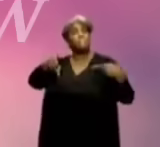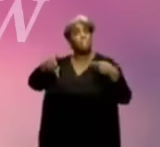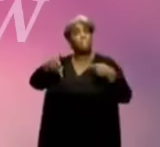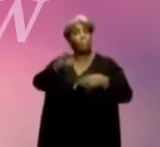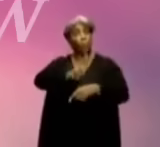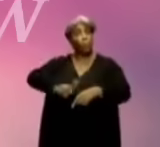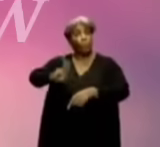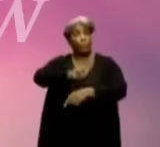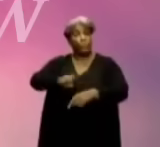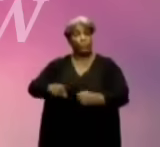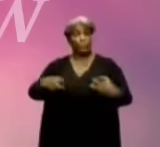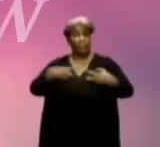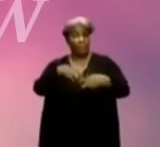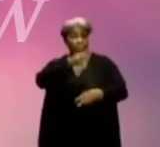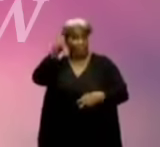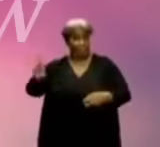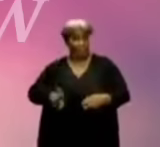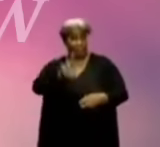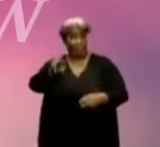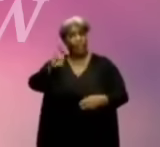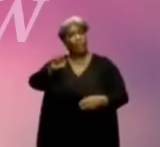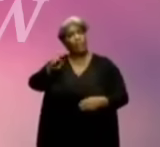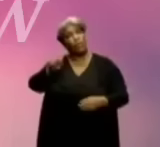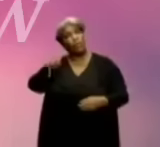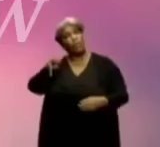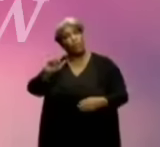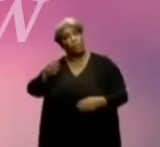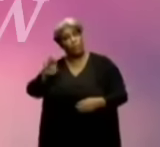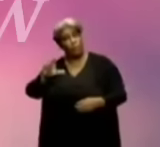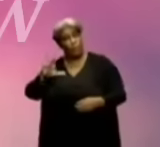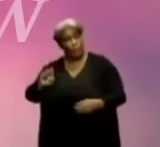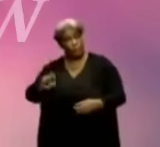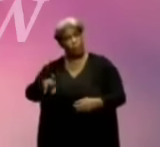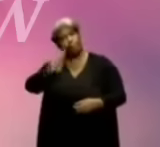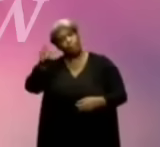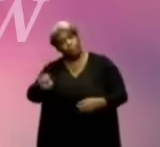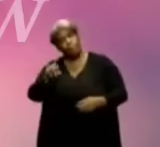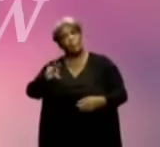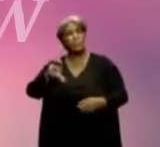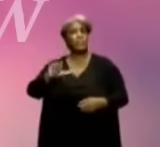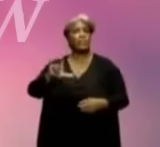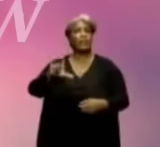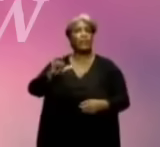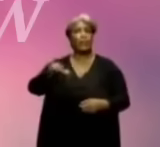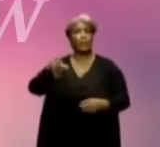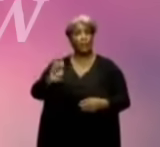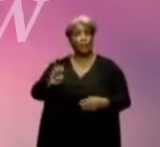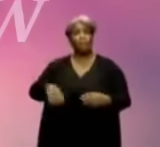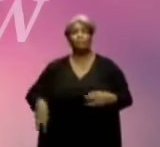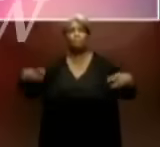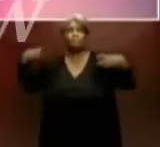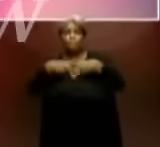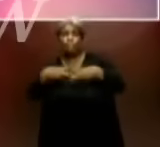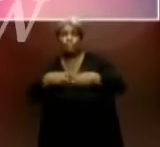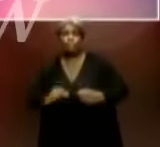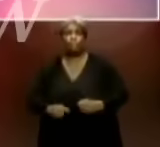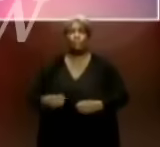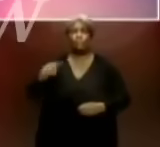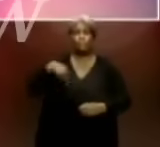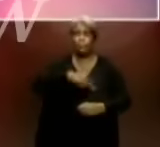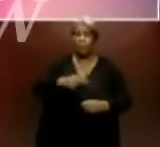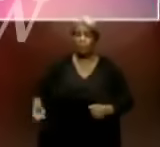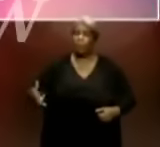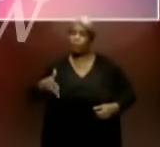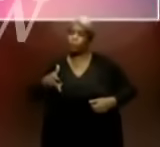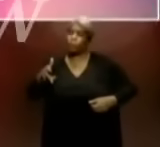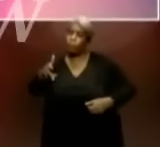de los autobuses de TRAE, que es del transporte escolar, lo hemos pedido también. Creo que la mitad lo